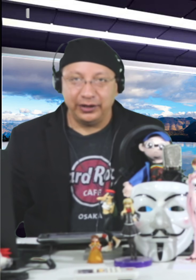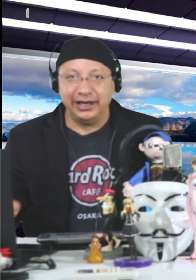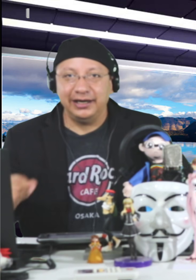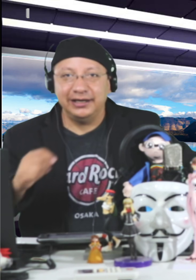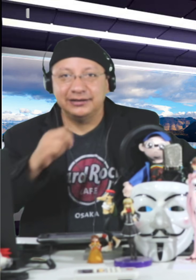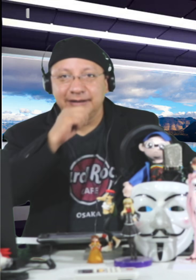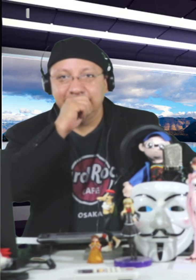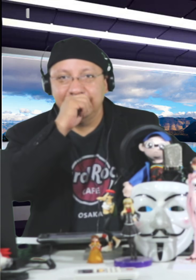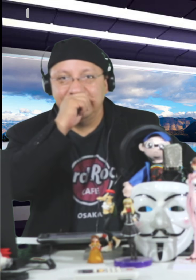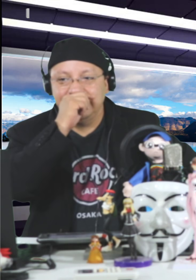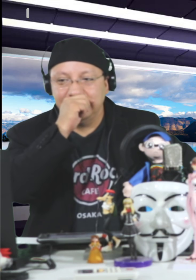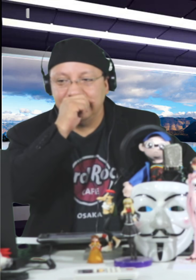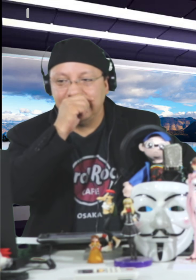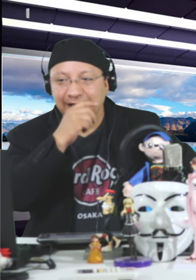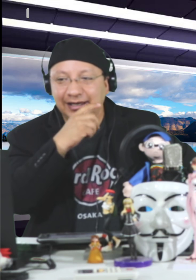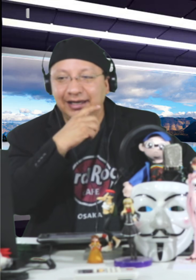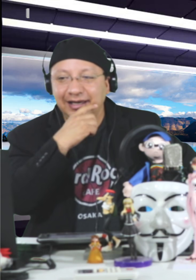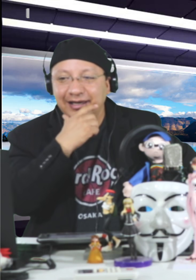las mujeres.